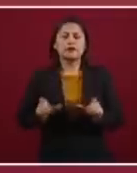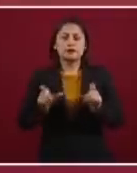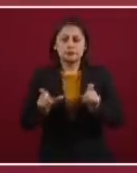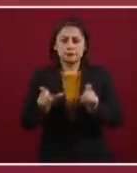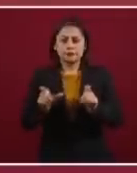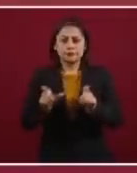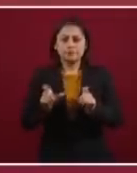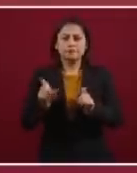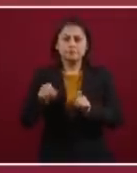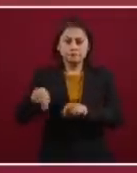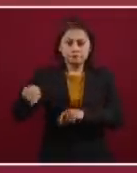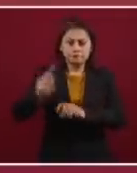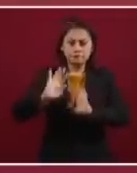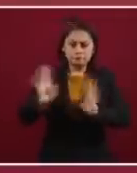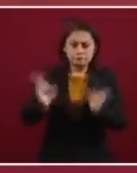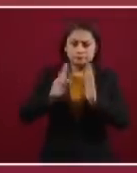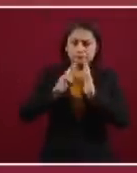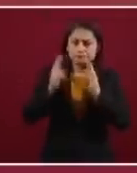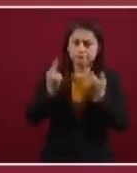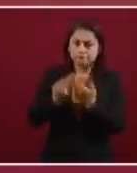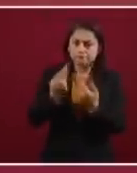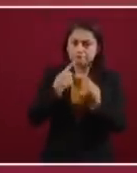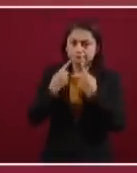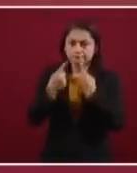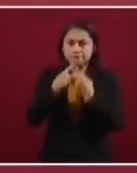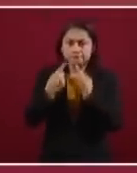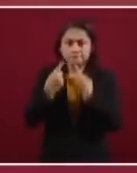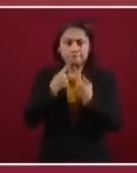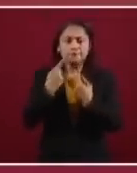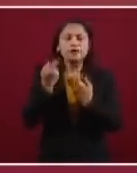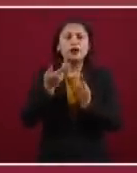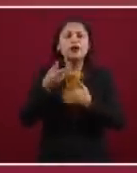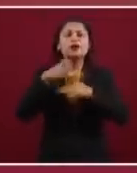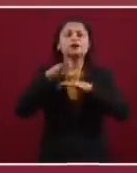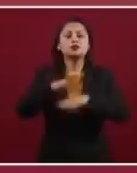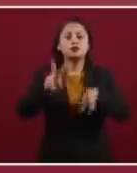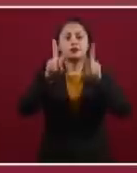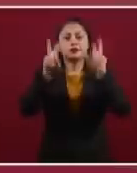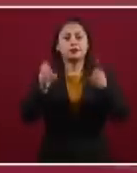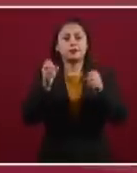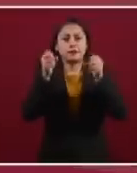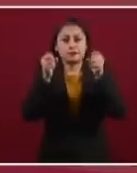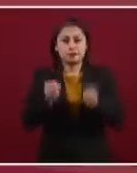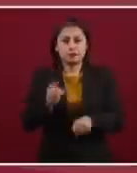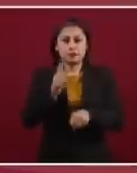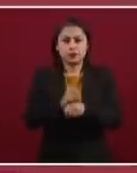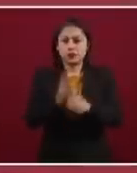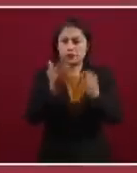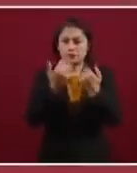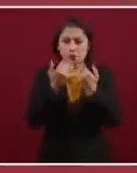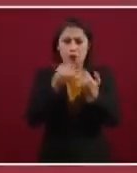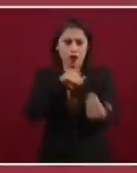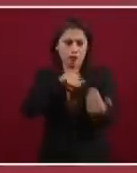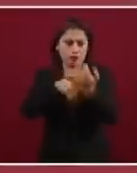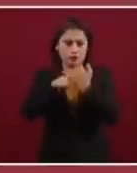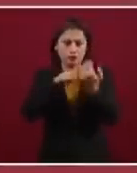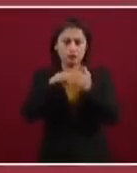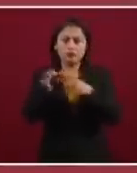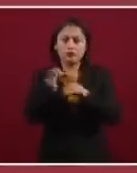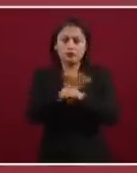en el caso de la inseguridad en carretera sobre todo en el tramo de